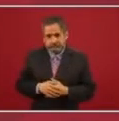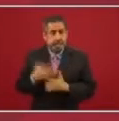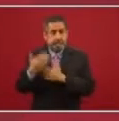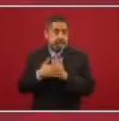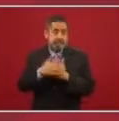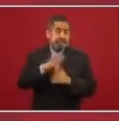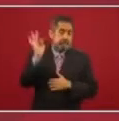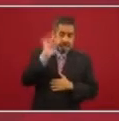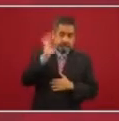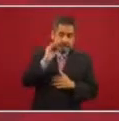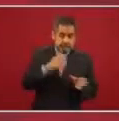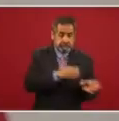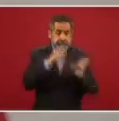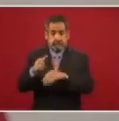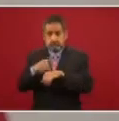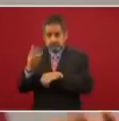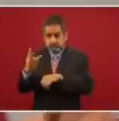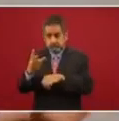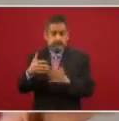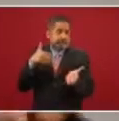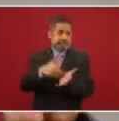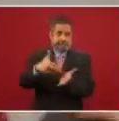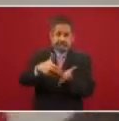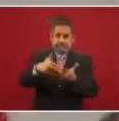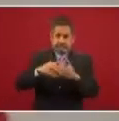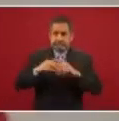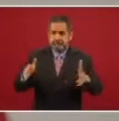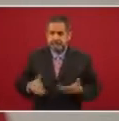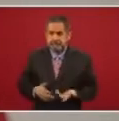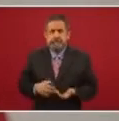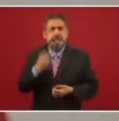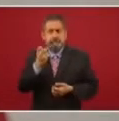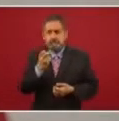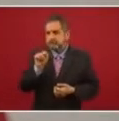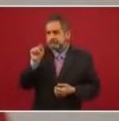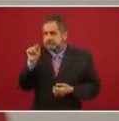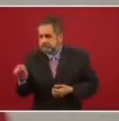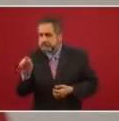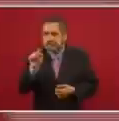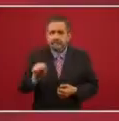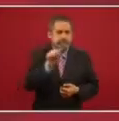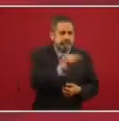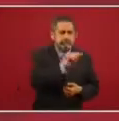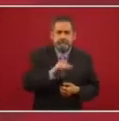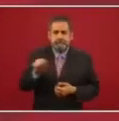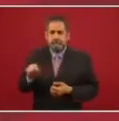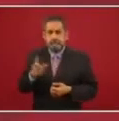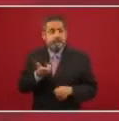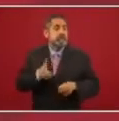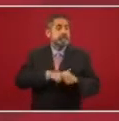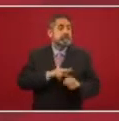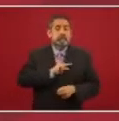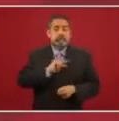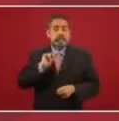de casos si pasamos al escenario 3 entonces lo que se hace es este monitoreo las estaciones de monitoreo no son hospitales especializados